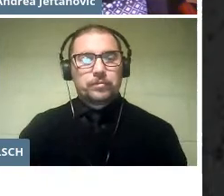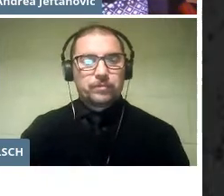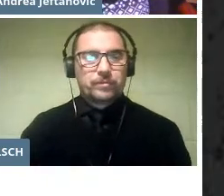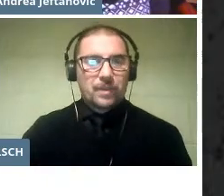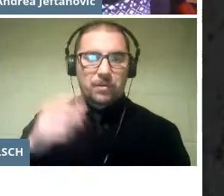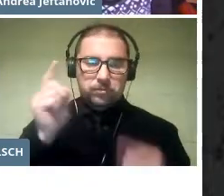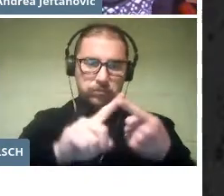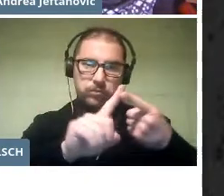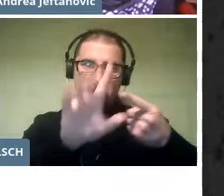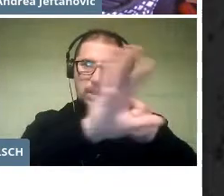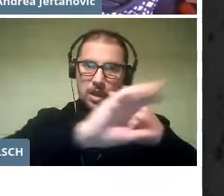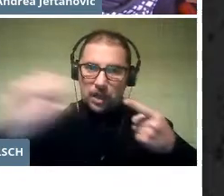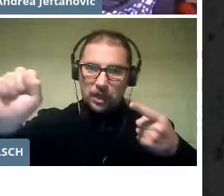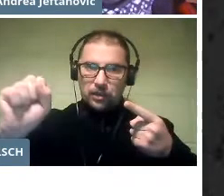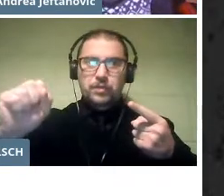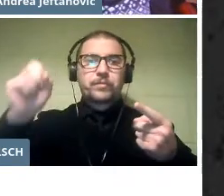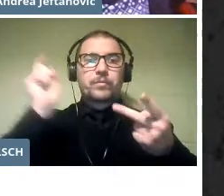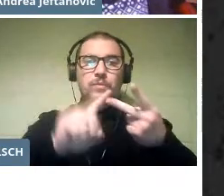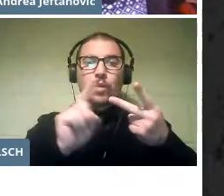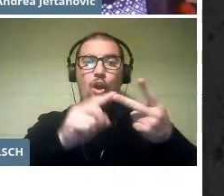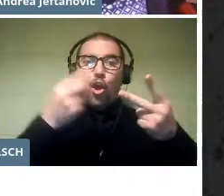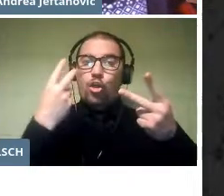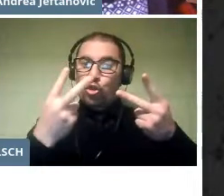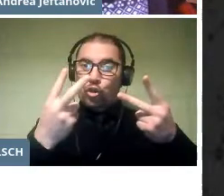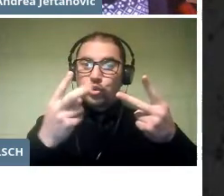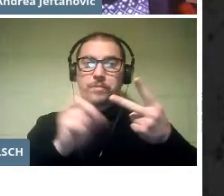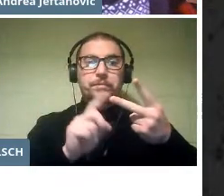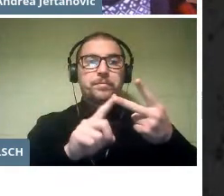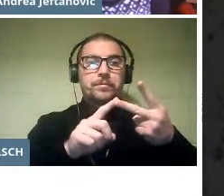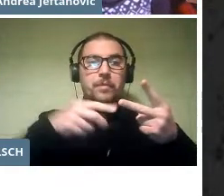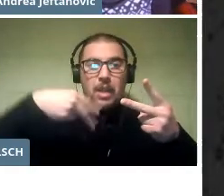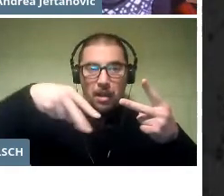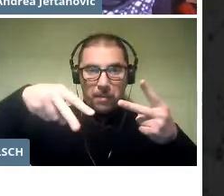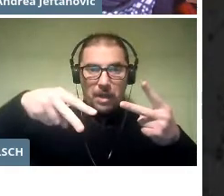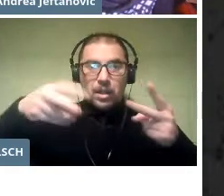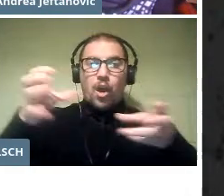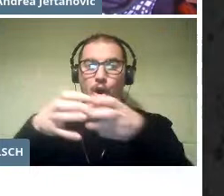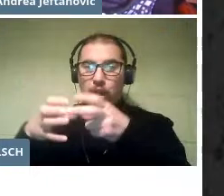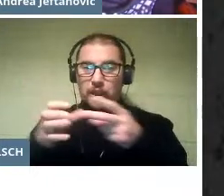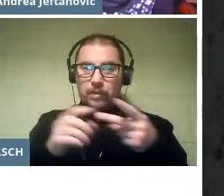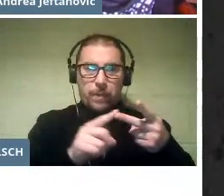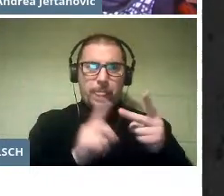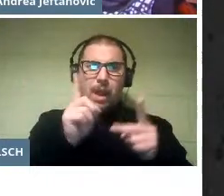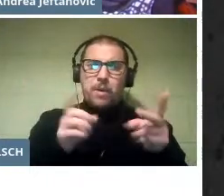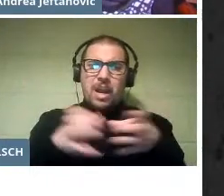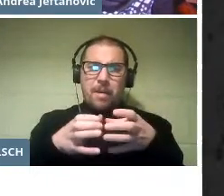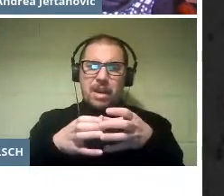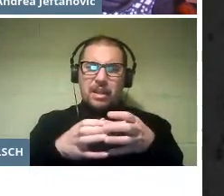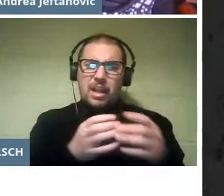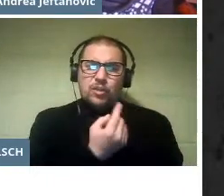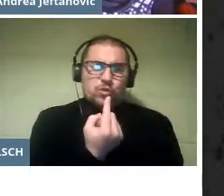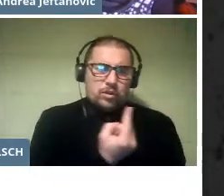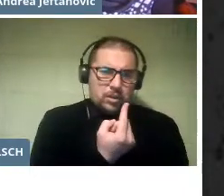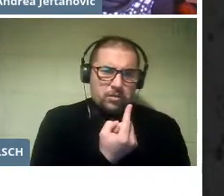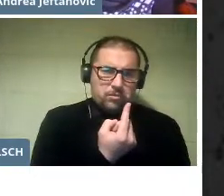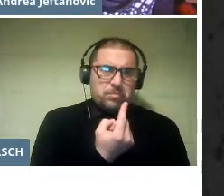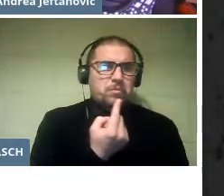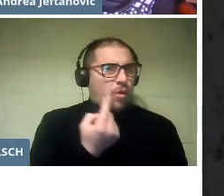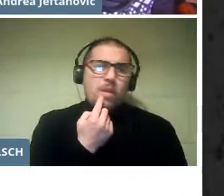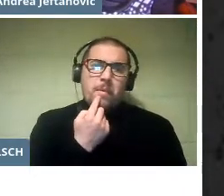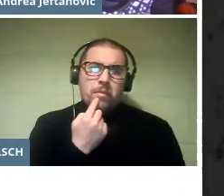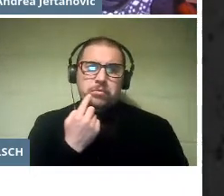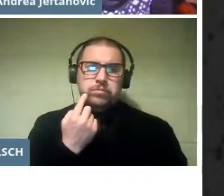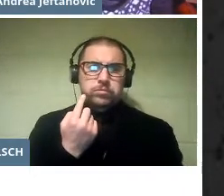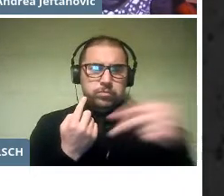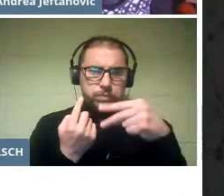2. Las caminatas colectivas. No todas las caminatas son solitarias. Hay un caminar con otros y en